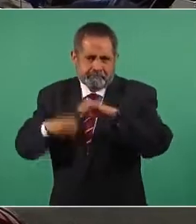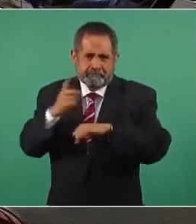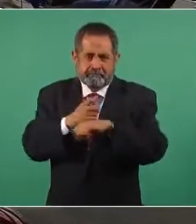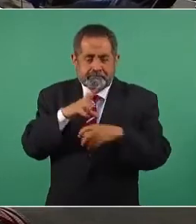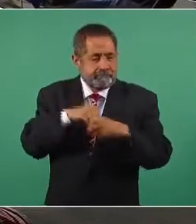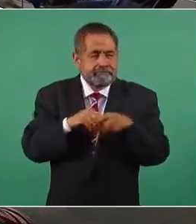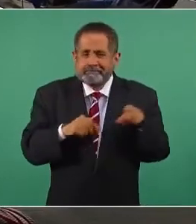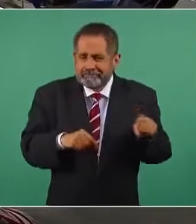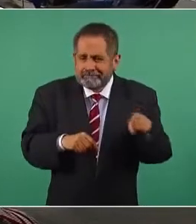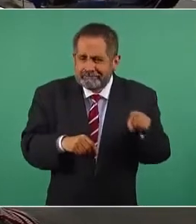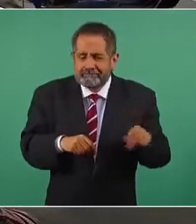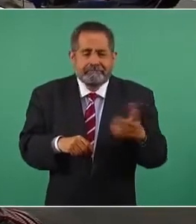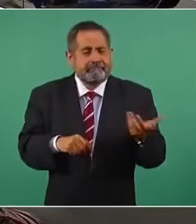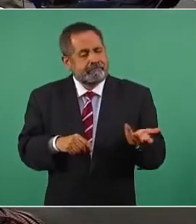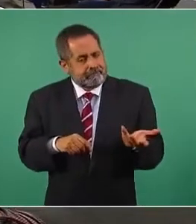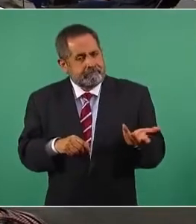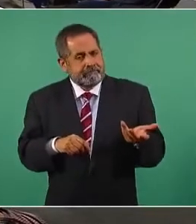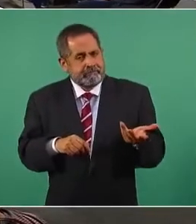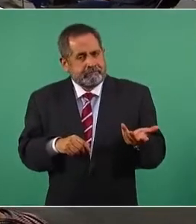también